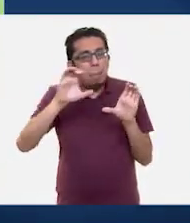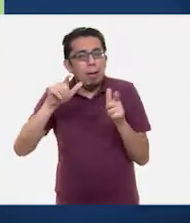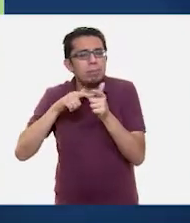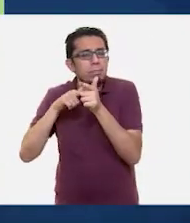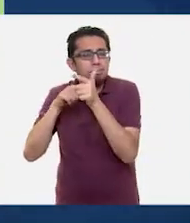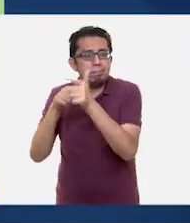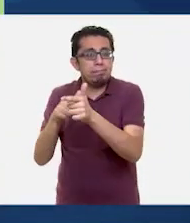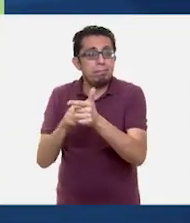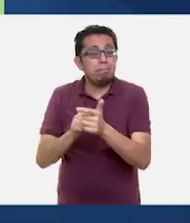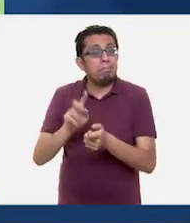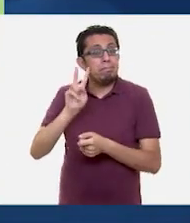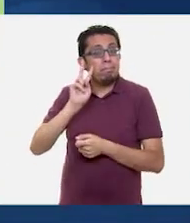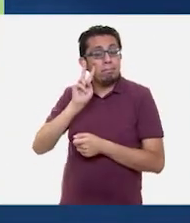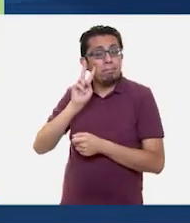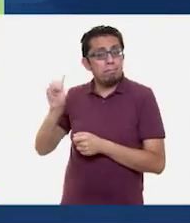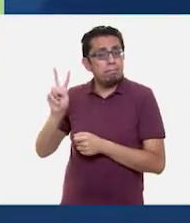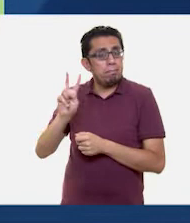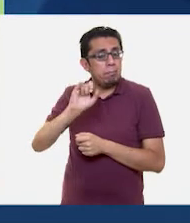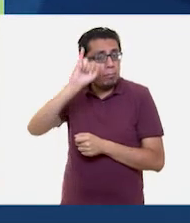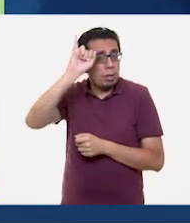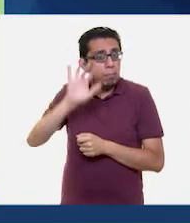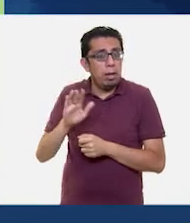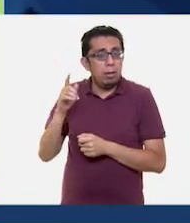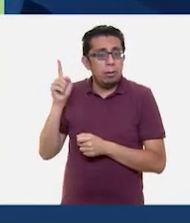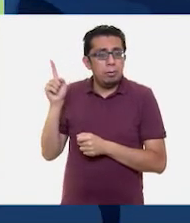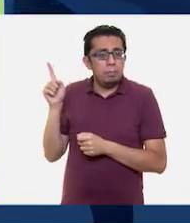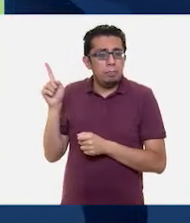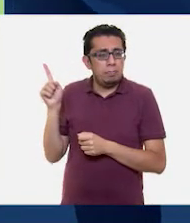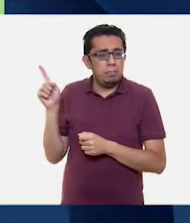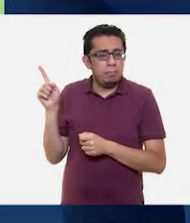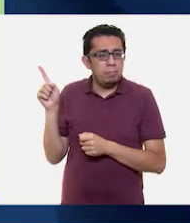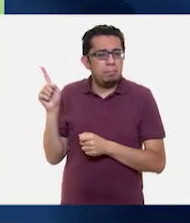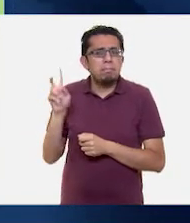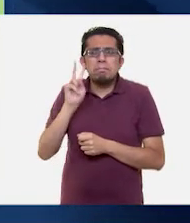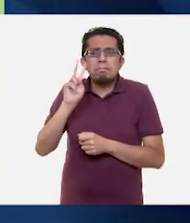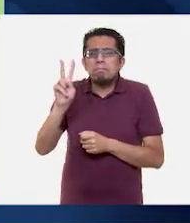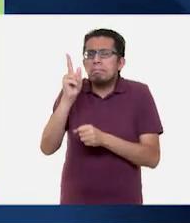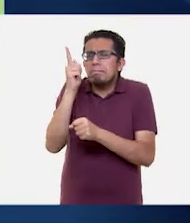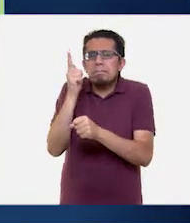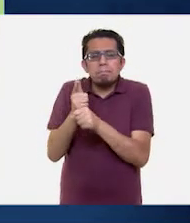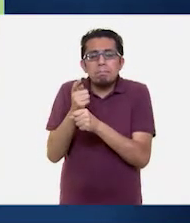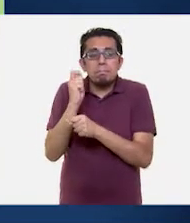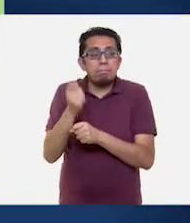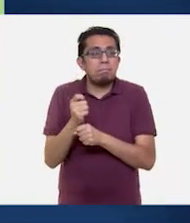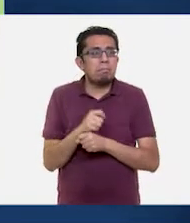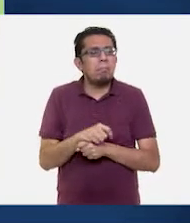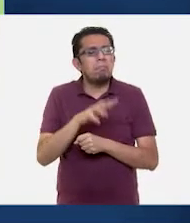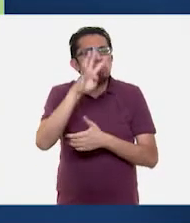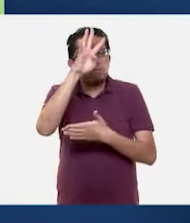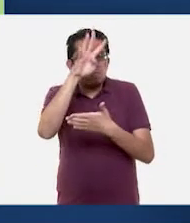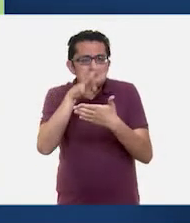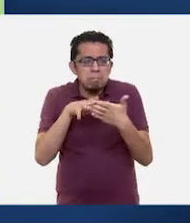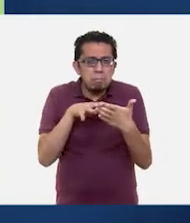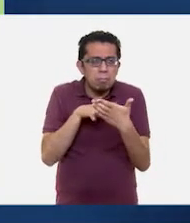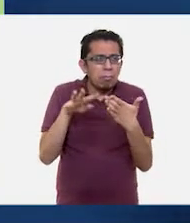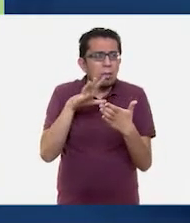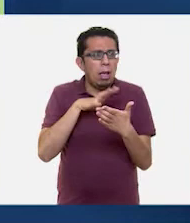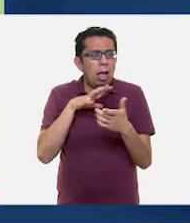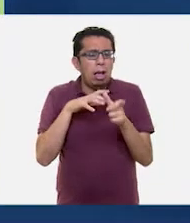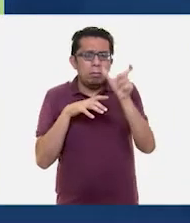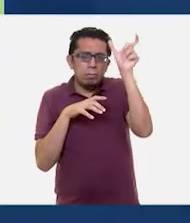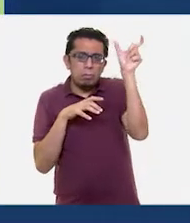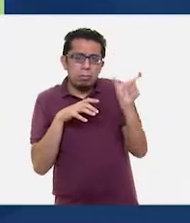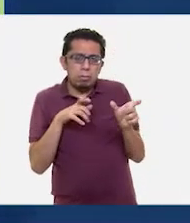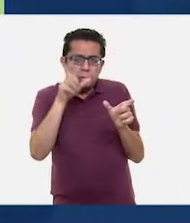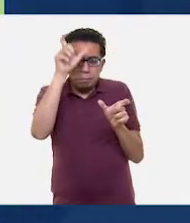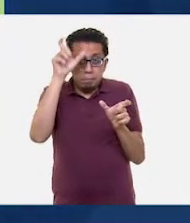Observemos detenidamente la imagen que nos presenta. ¿Qué observas, María? Es una tabla que tiene dos columnas. En